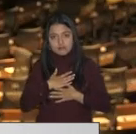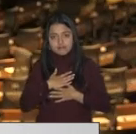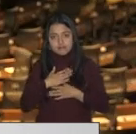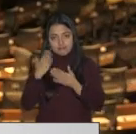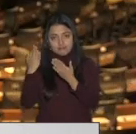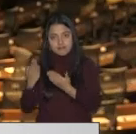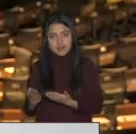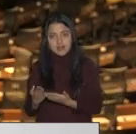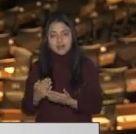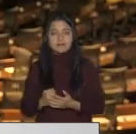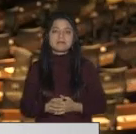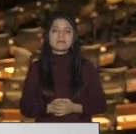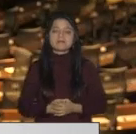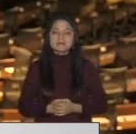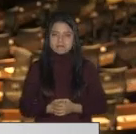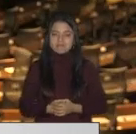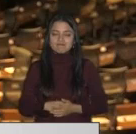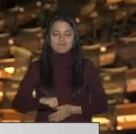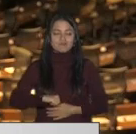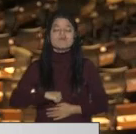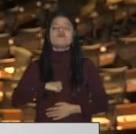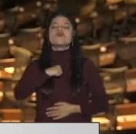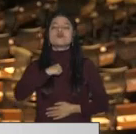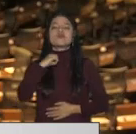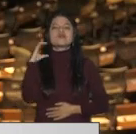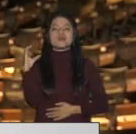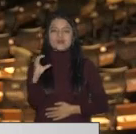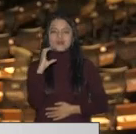al maestro Botero, gran orgullo de